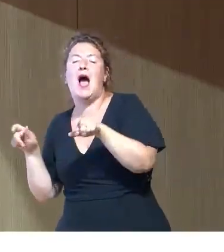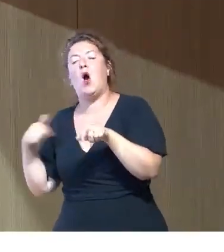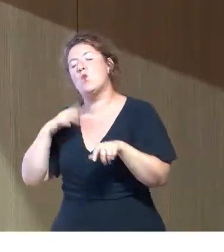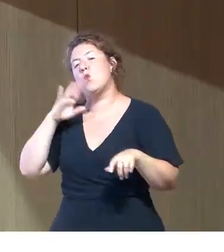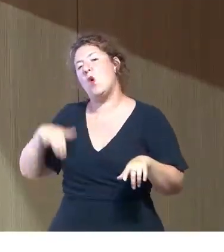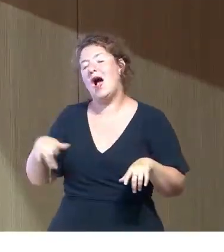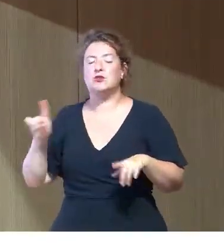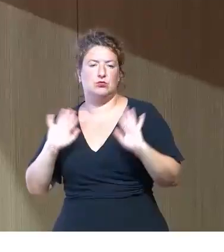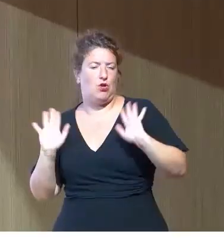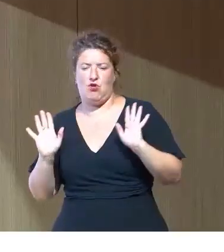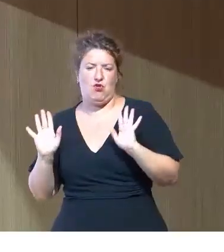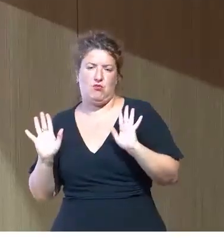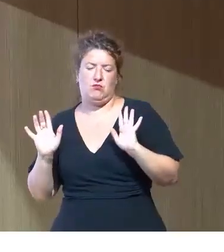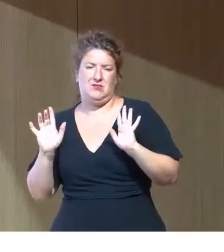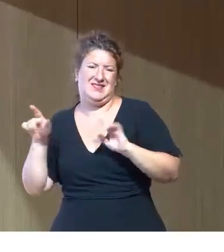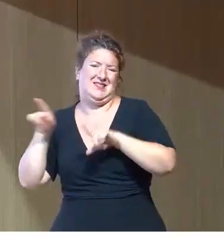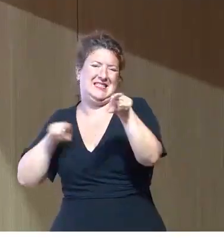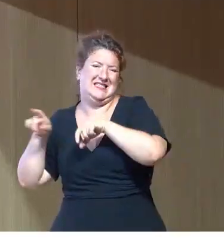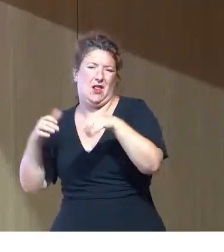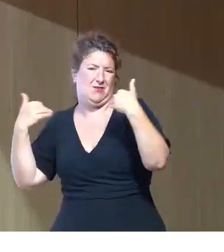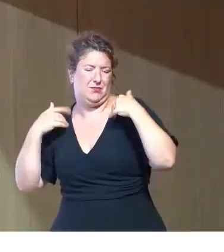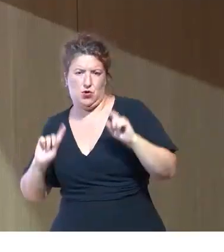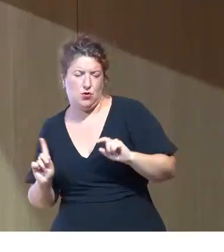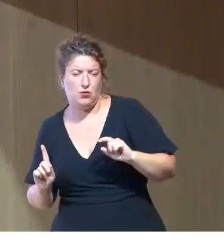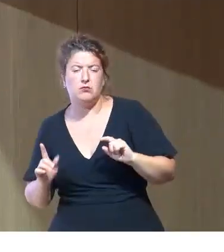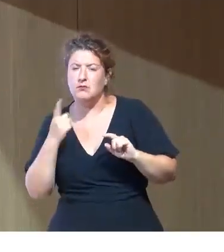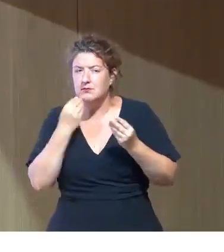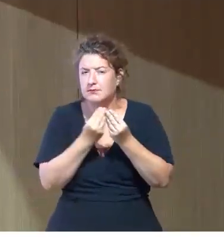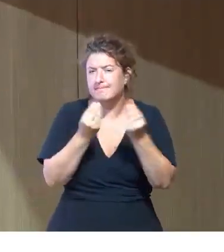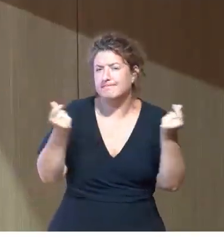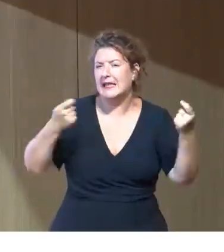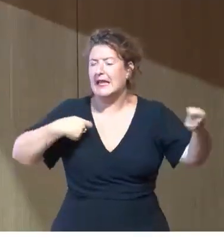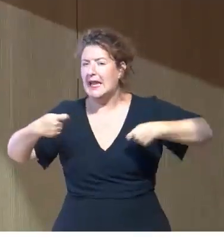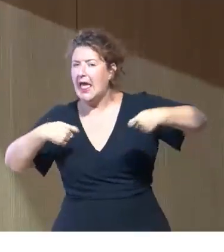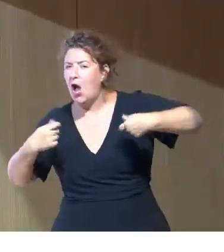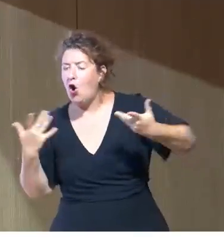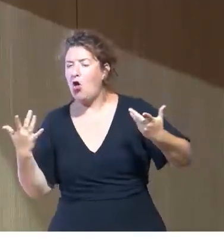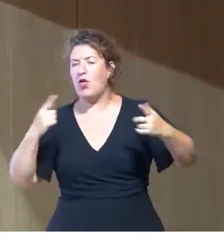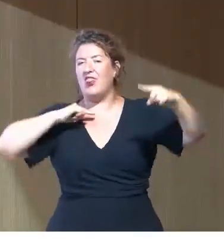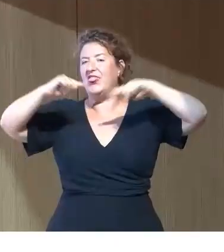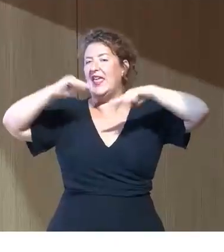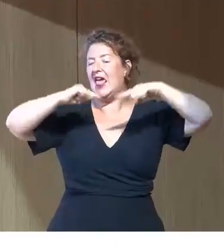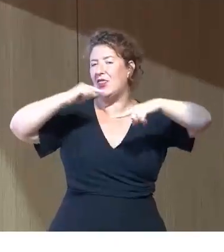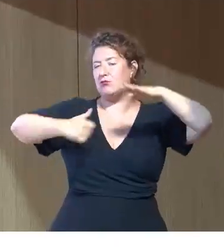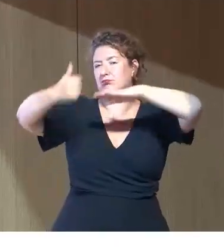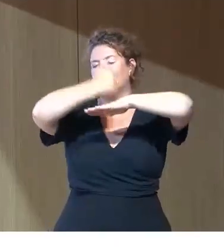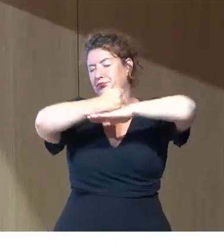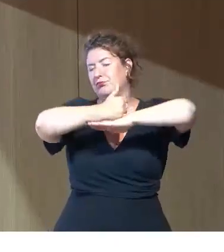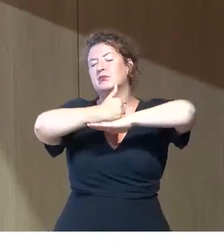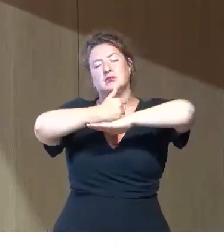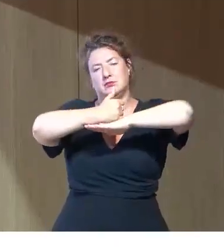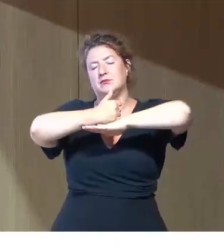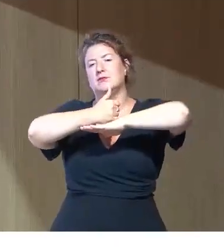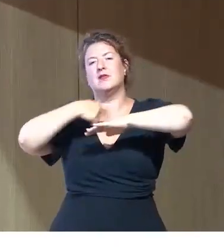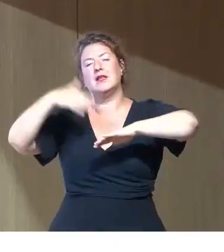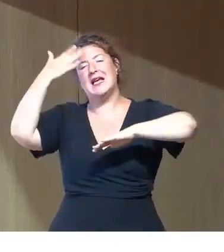Guay hacemos cosas chulas no O sea yo ahora sí que veo que ya el negocio y los puestos de dirección pues esto tenemos